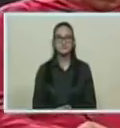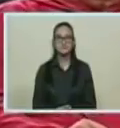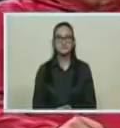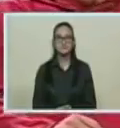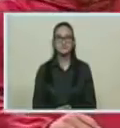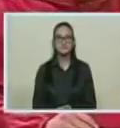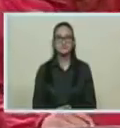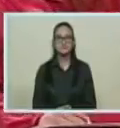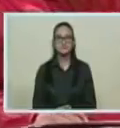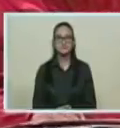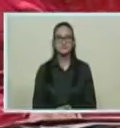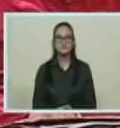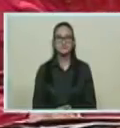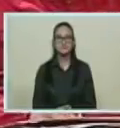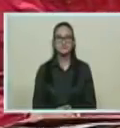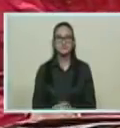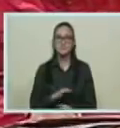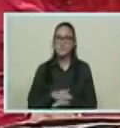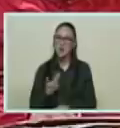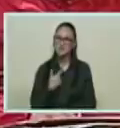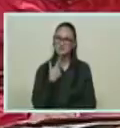¿Y por qué digo esto?